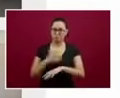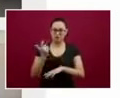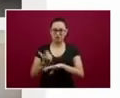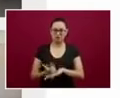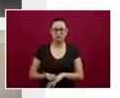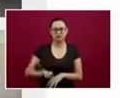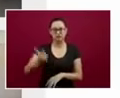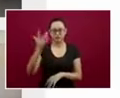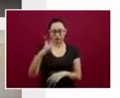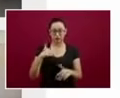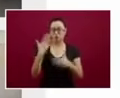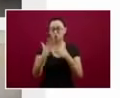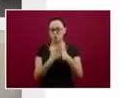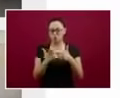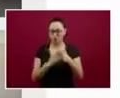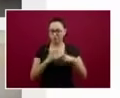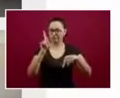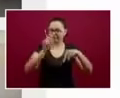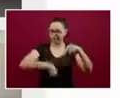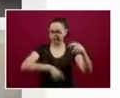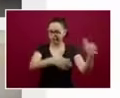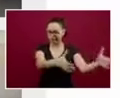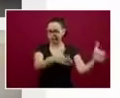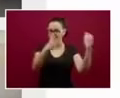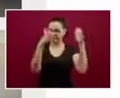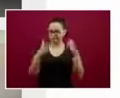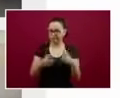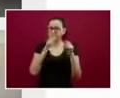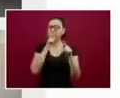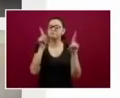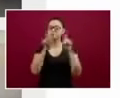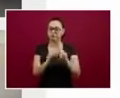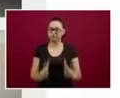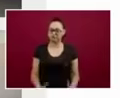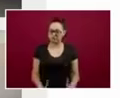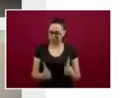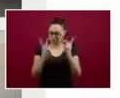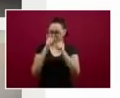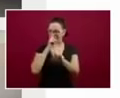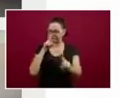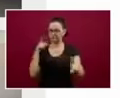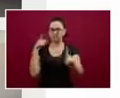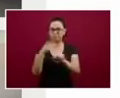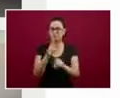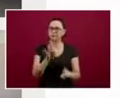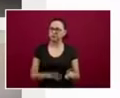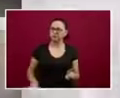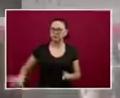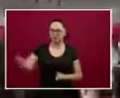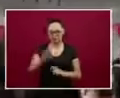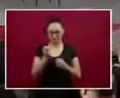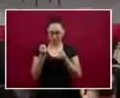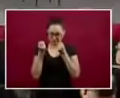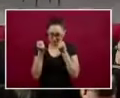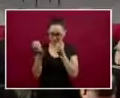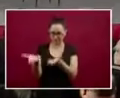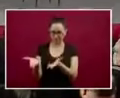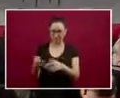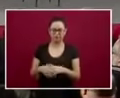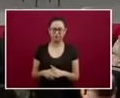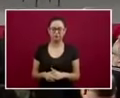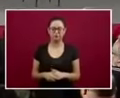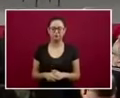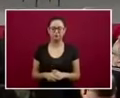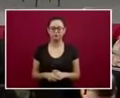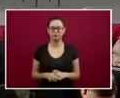pues es porque hay gente en todos los gobiernos, querido Alex, que no entiende el tema o es indiferente, pero también hay